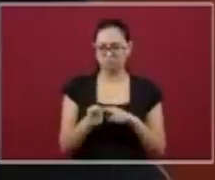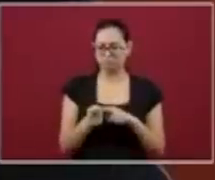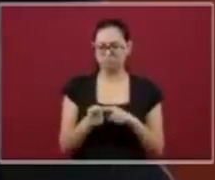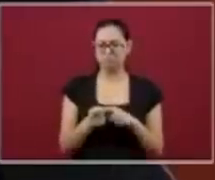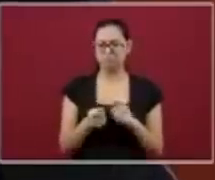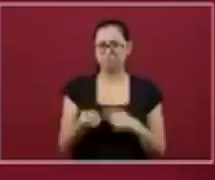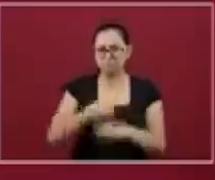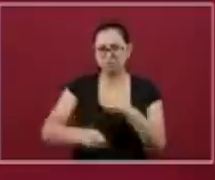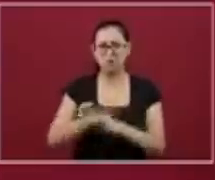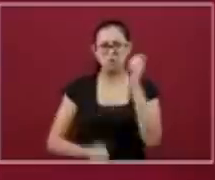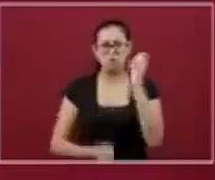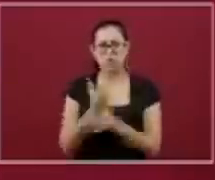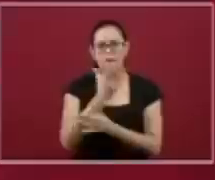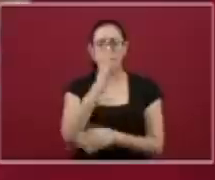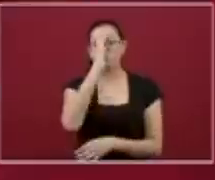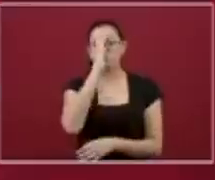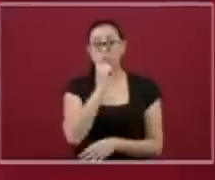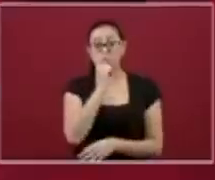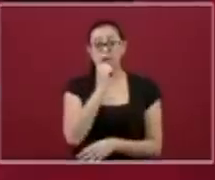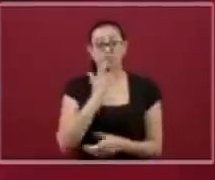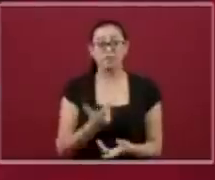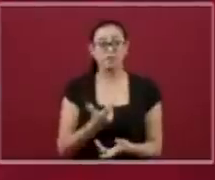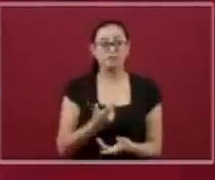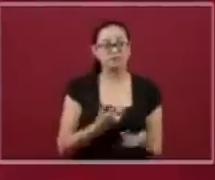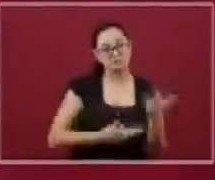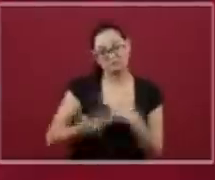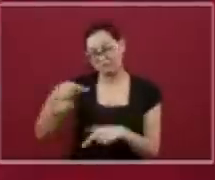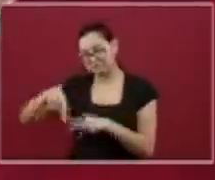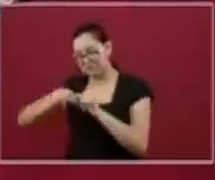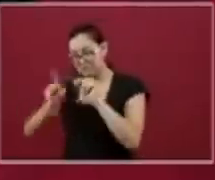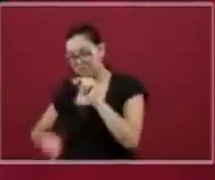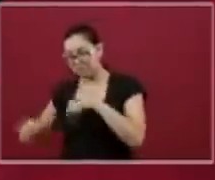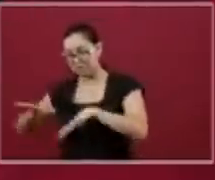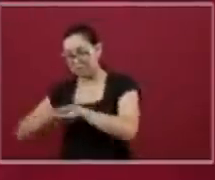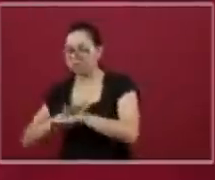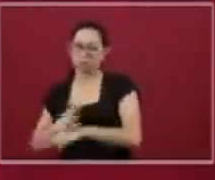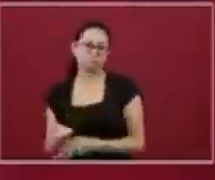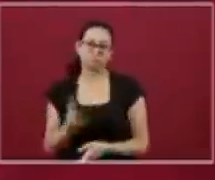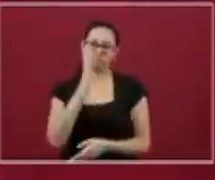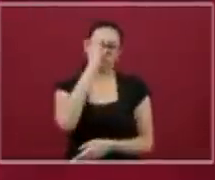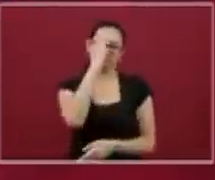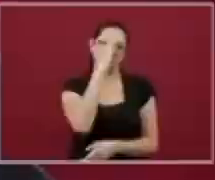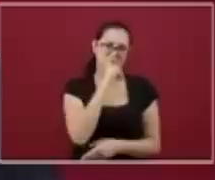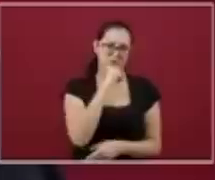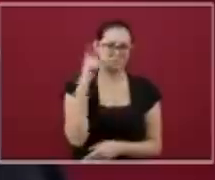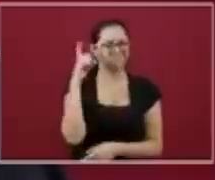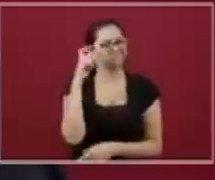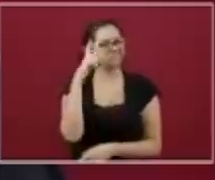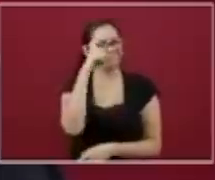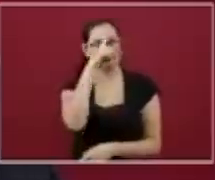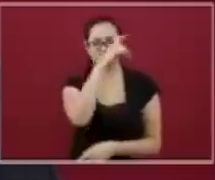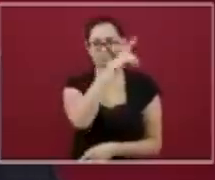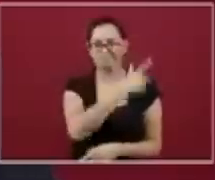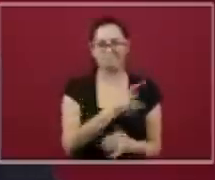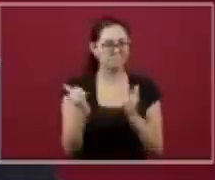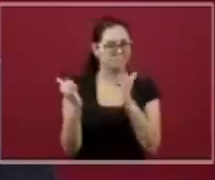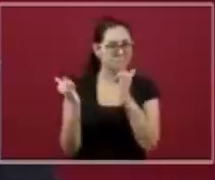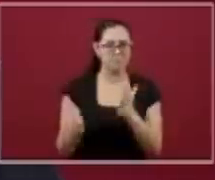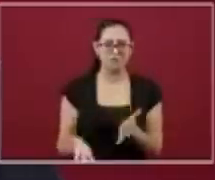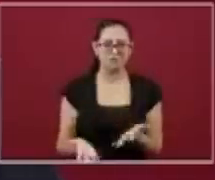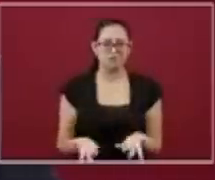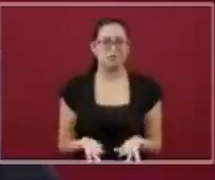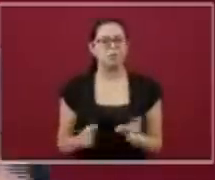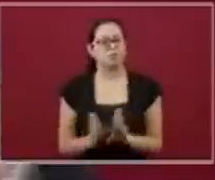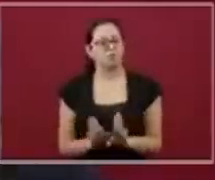Unidos? Y tampoco puedes regresar a renovarla a México porque, pues, tiene una serie de dificultades. Es muy pesado para ellos hacer